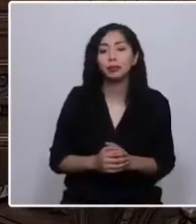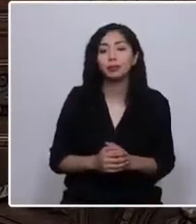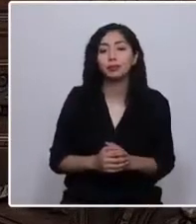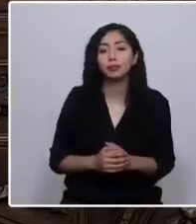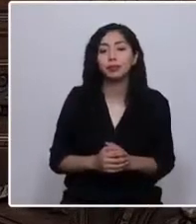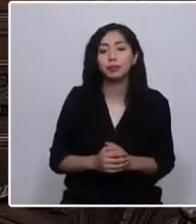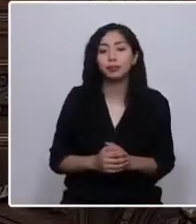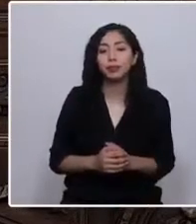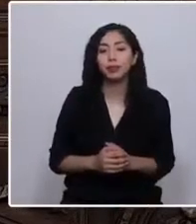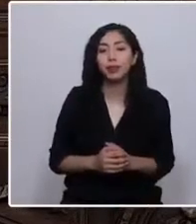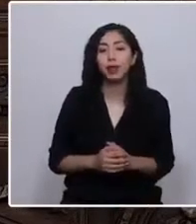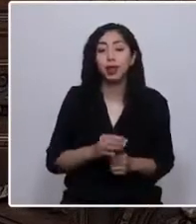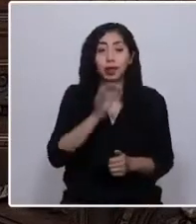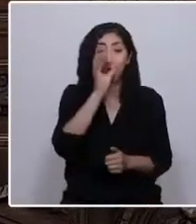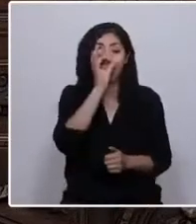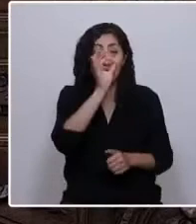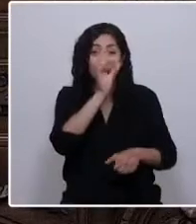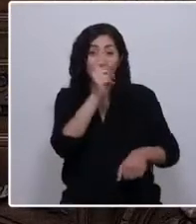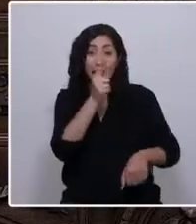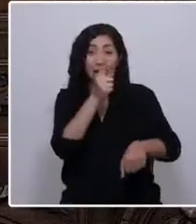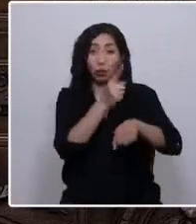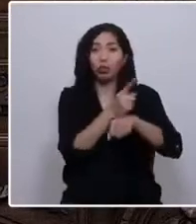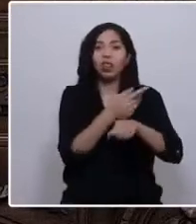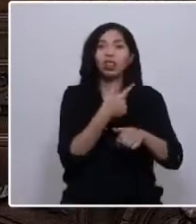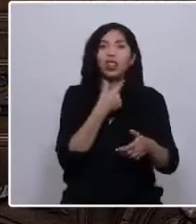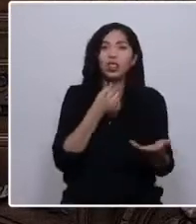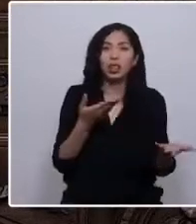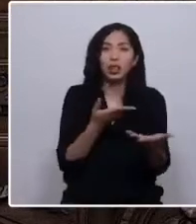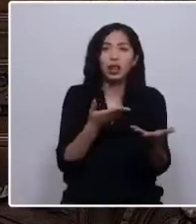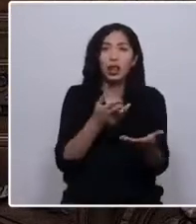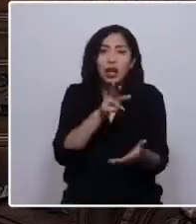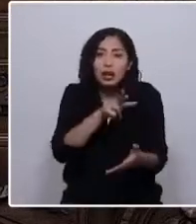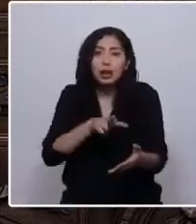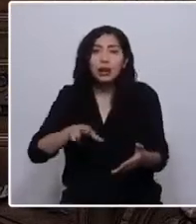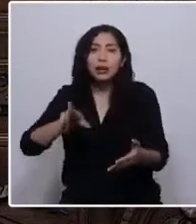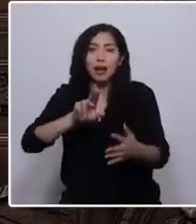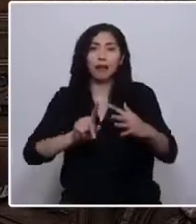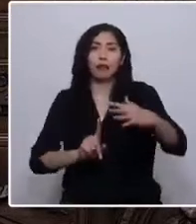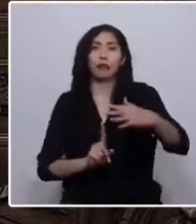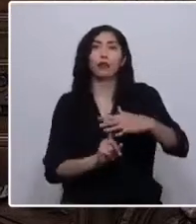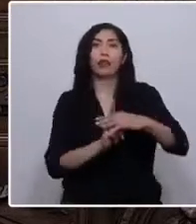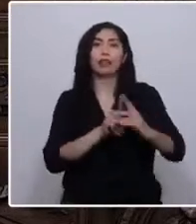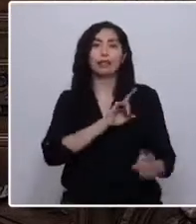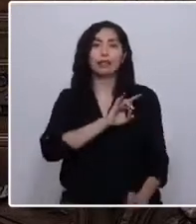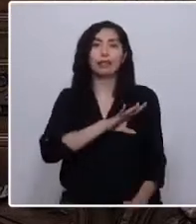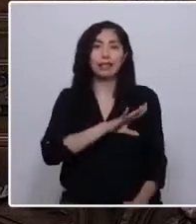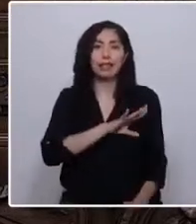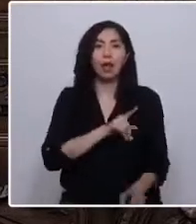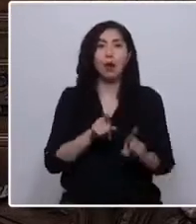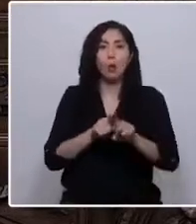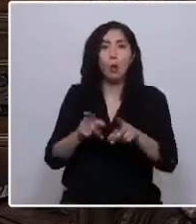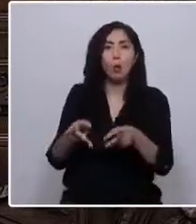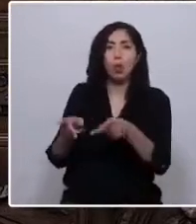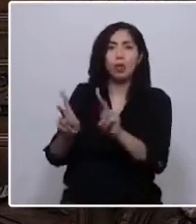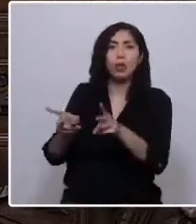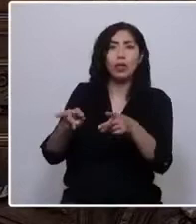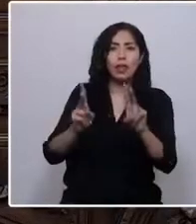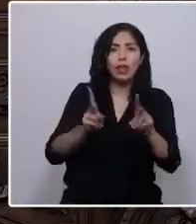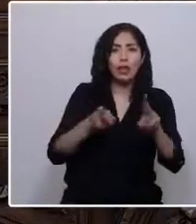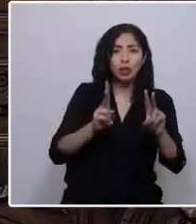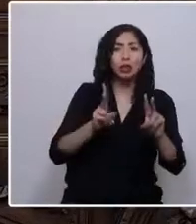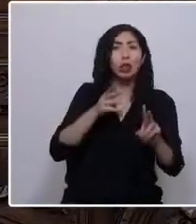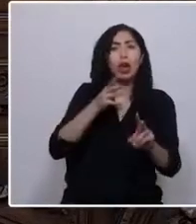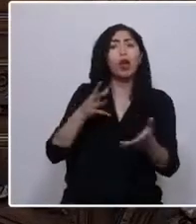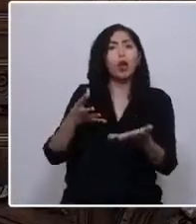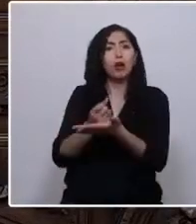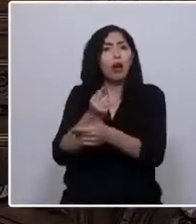La dictadura pretendió refundar Chile, suprimiendo los derechos alcanzados después de décadas de lucha